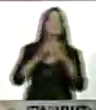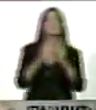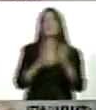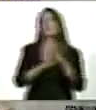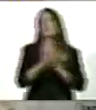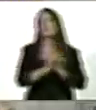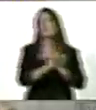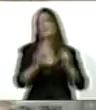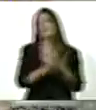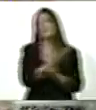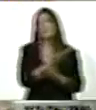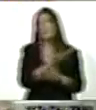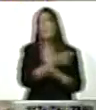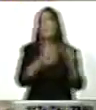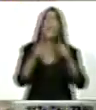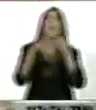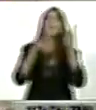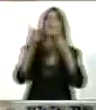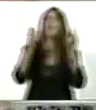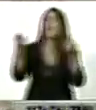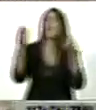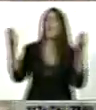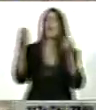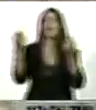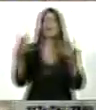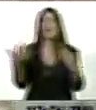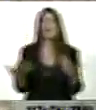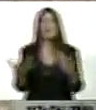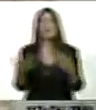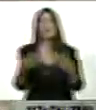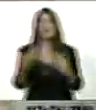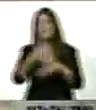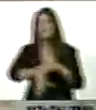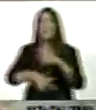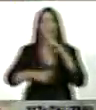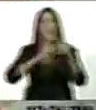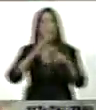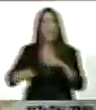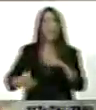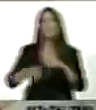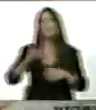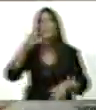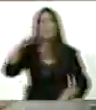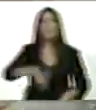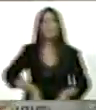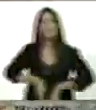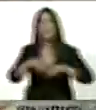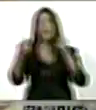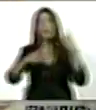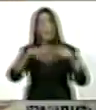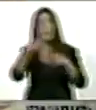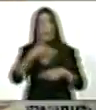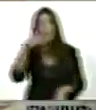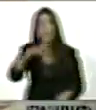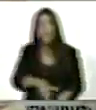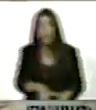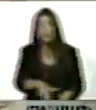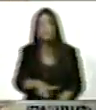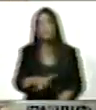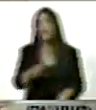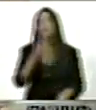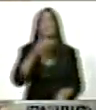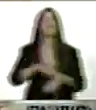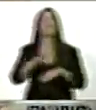claudicar. Para él hacer política es llamar a salir con el odio, con la muerte, con la destrucción. Después de los muertos, pues no se